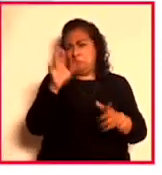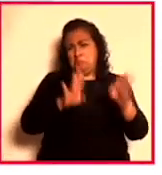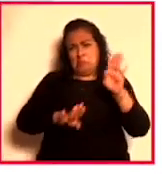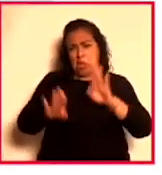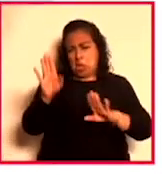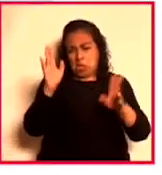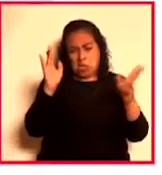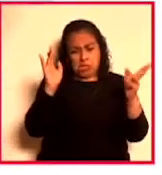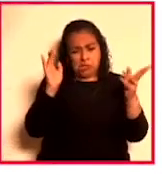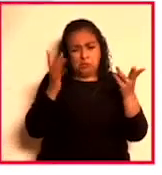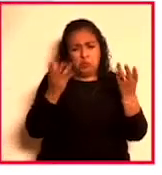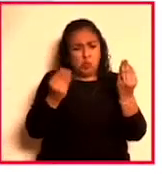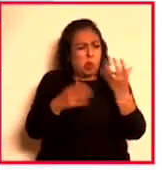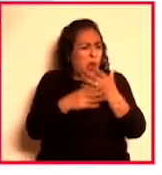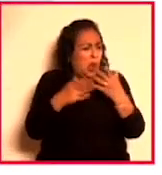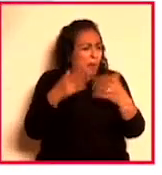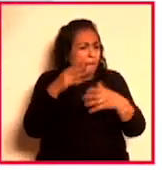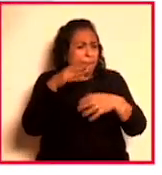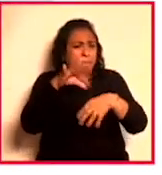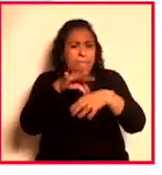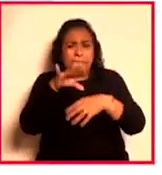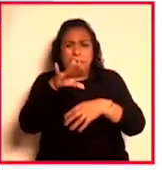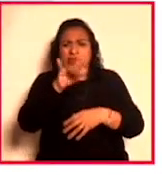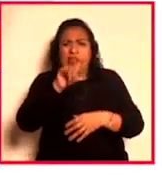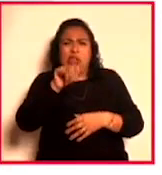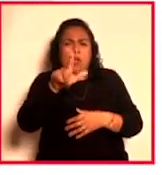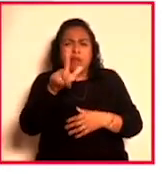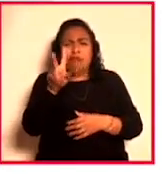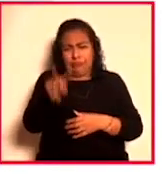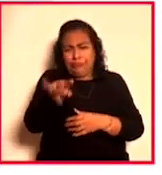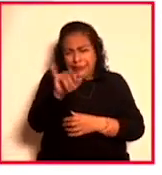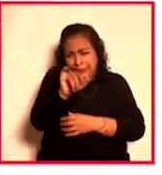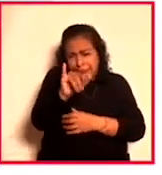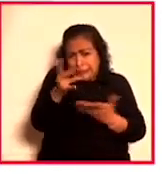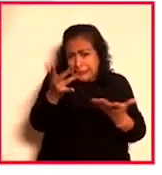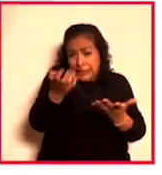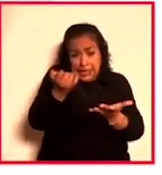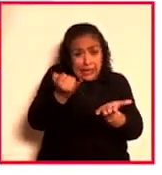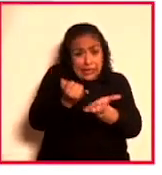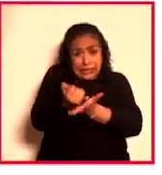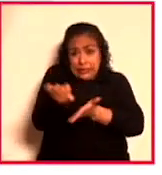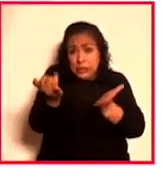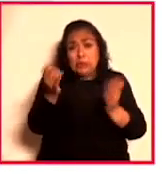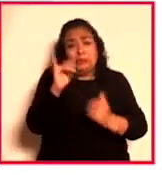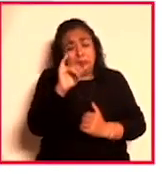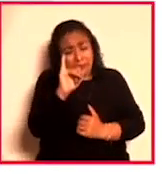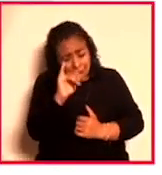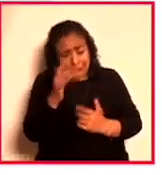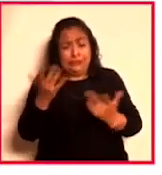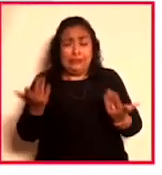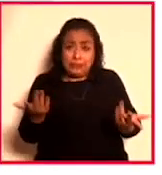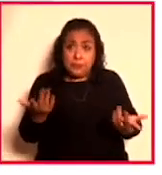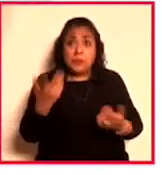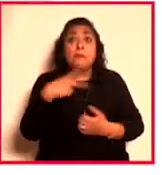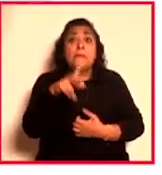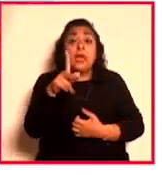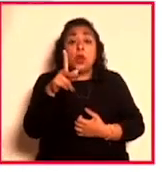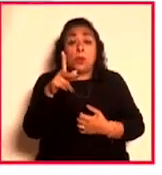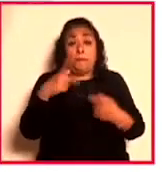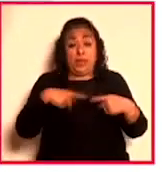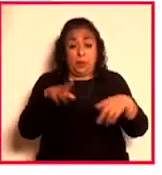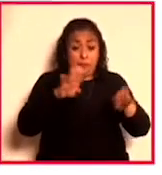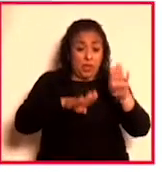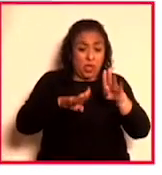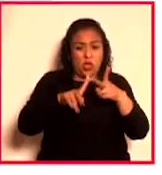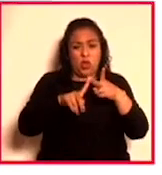muy materialista. Pues sí, es cierto. Es determinista. Sí, es cierto. Pero ser biologicista o ser